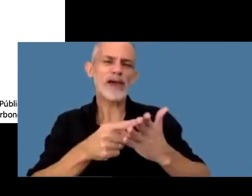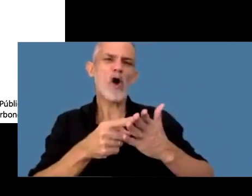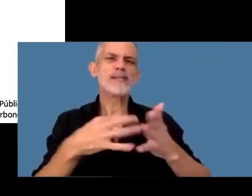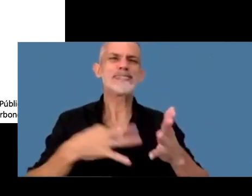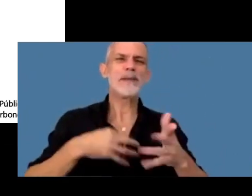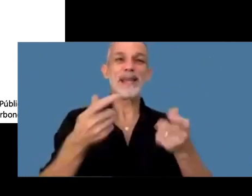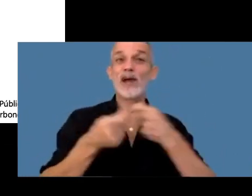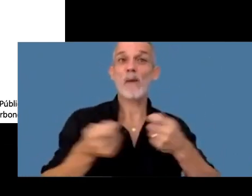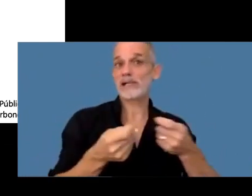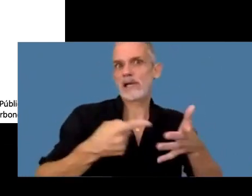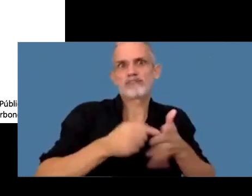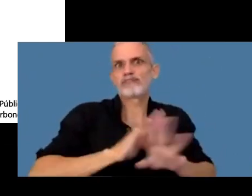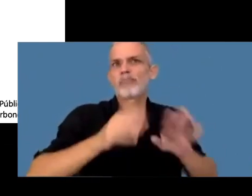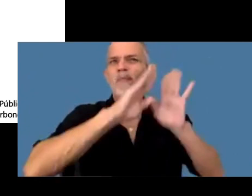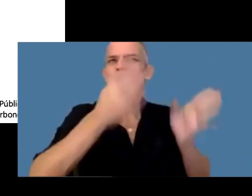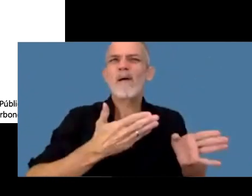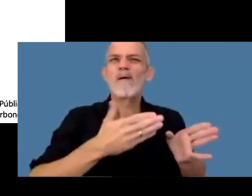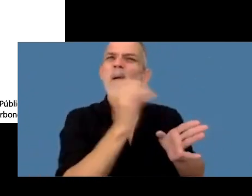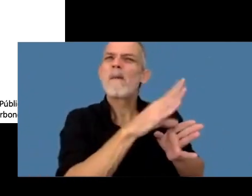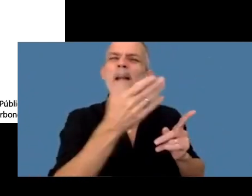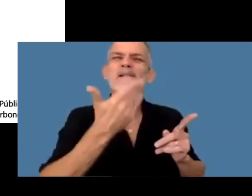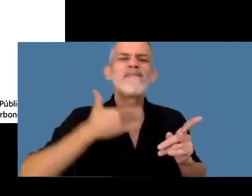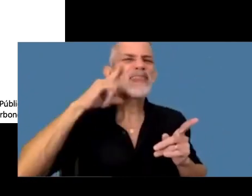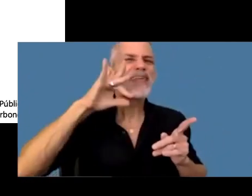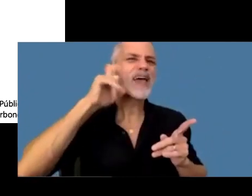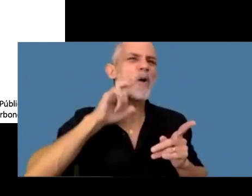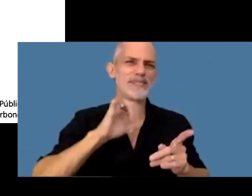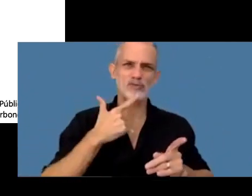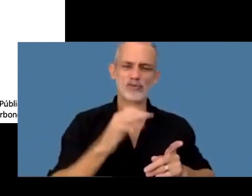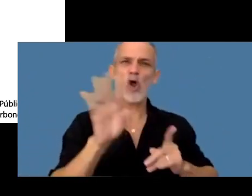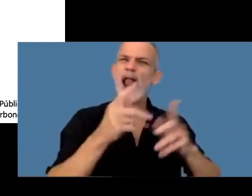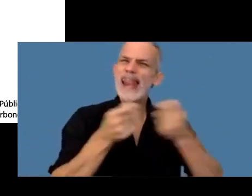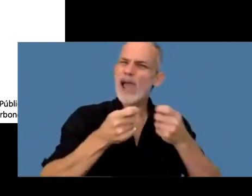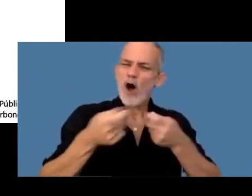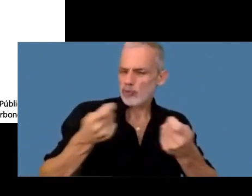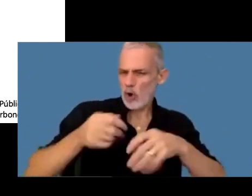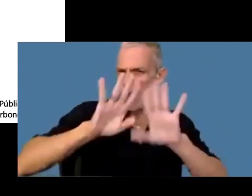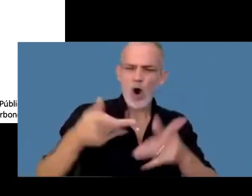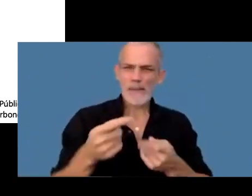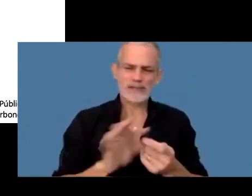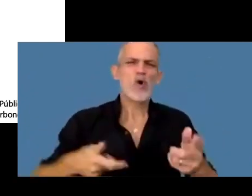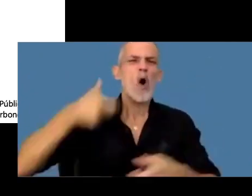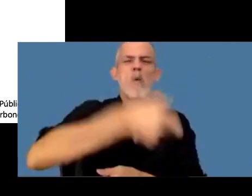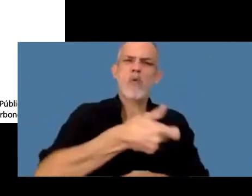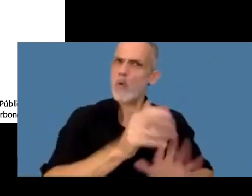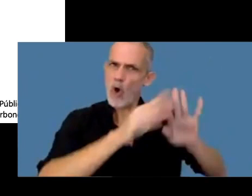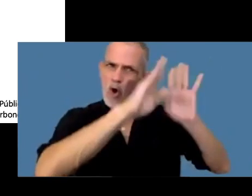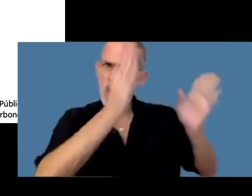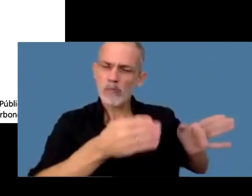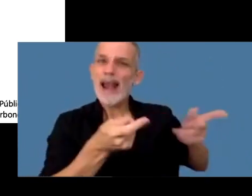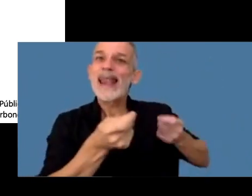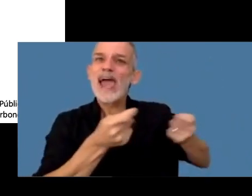los fideicomisos. No estamos hablando de un negocio comercial cuando se realiza un aporte, un fideicomiso, sino que es un negocio jurídico de